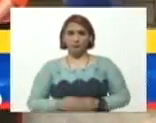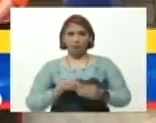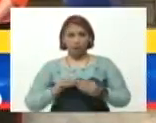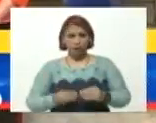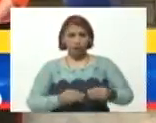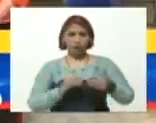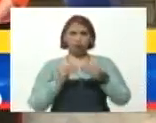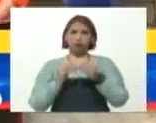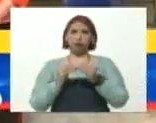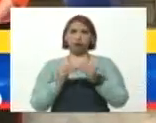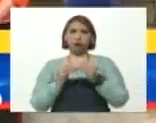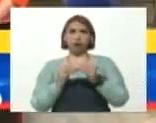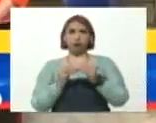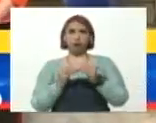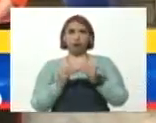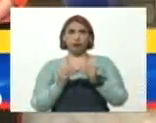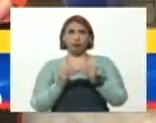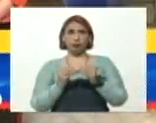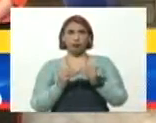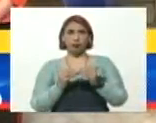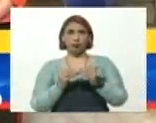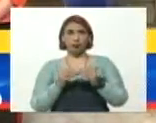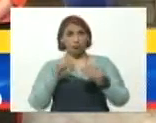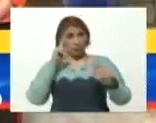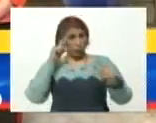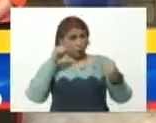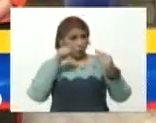recuperar y poner a tono